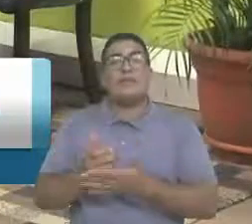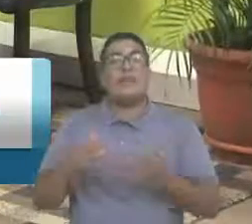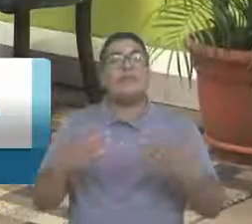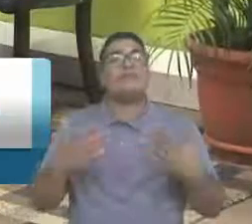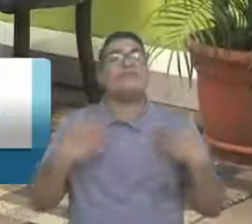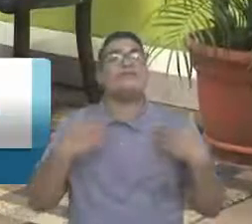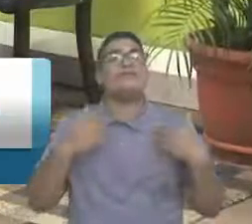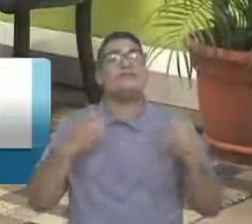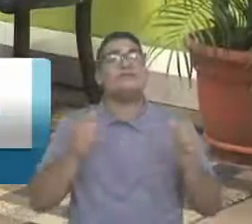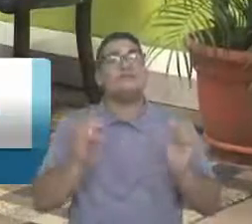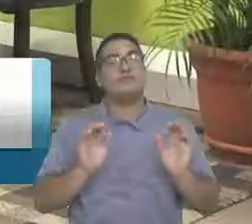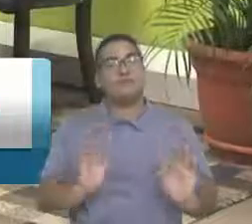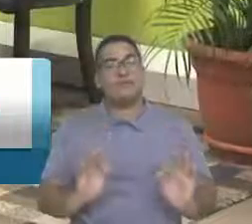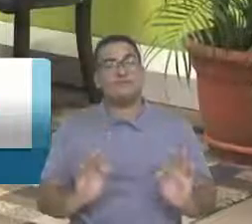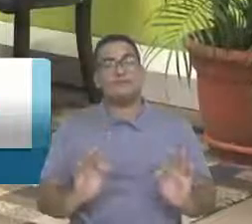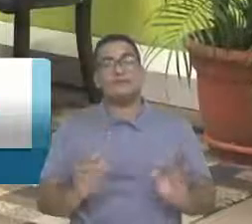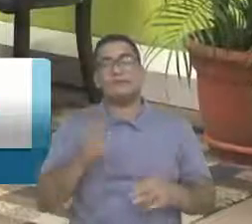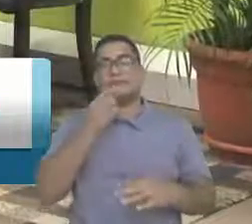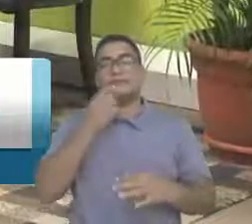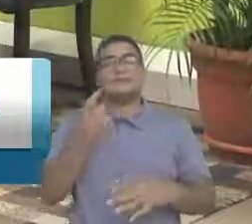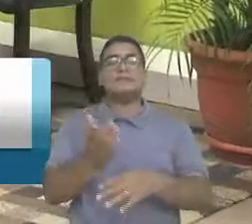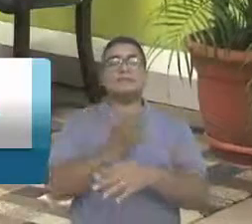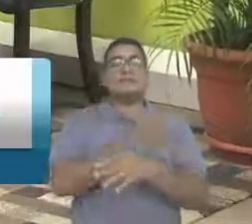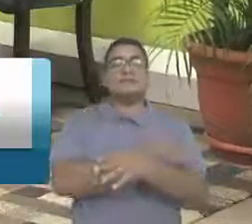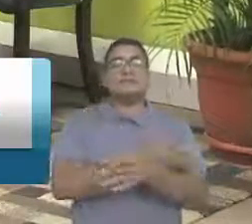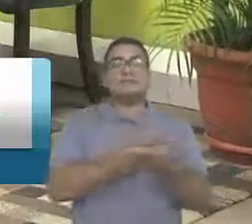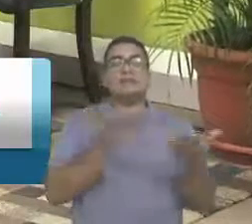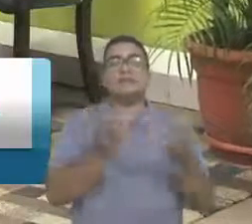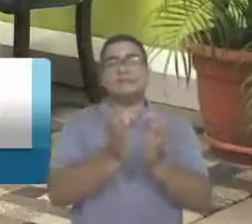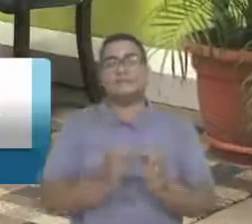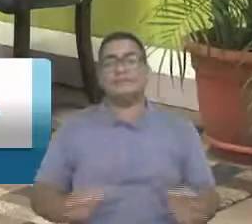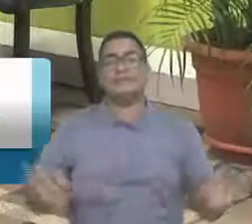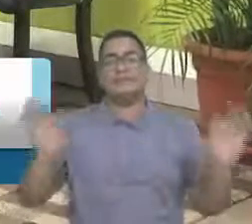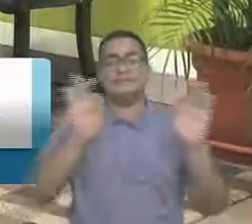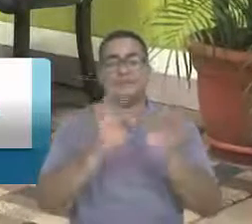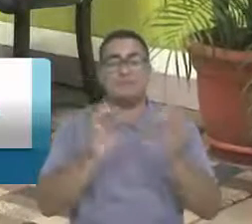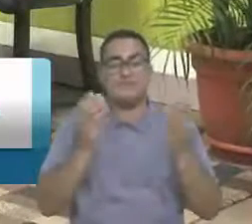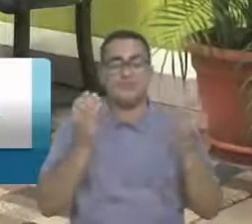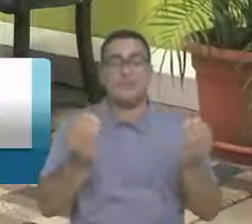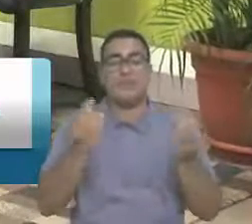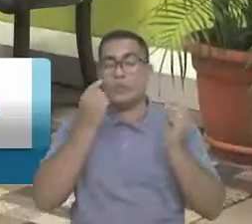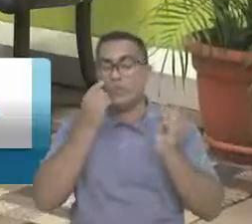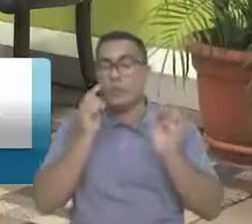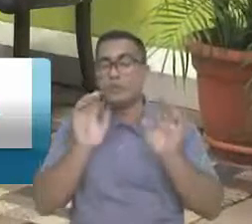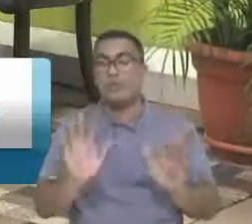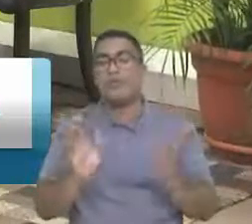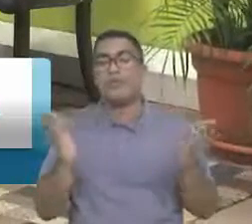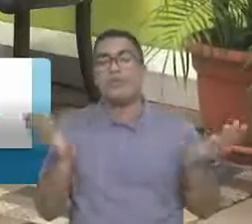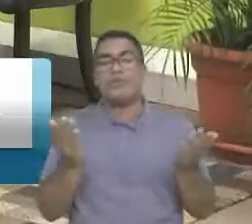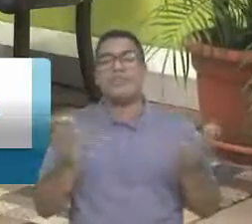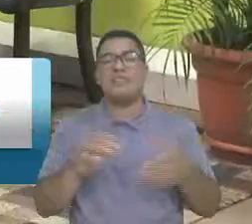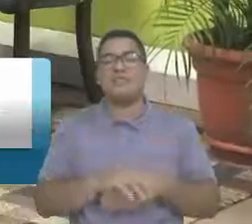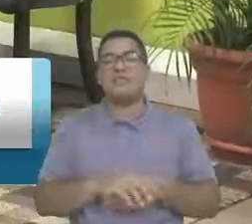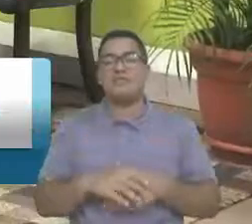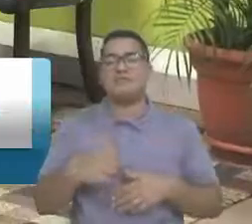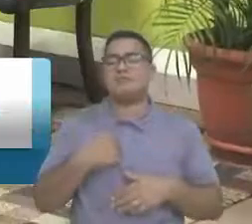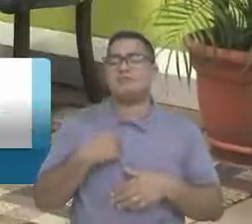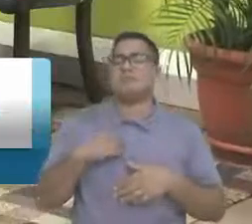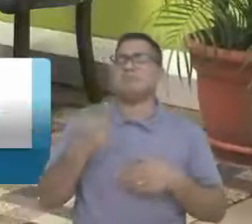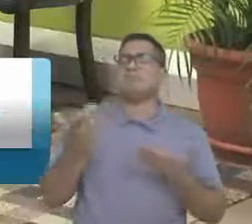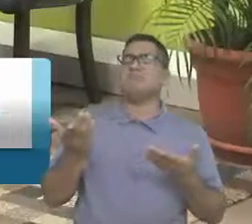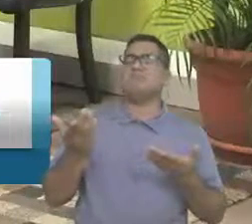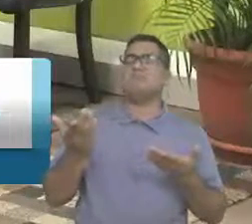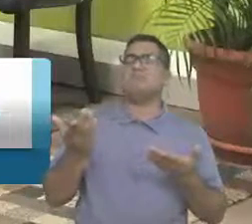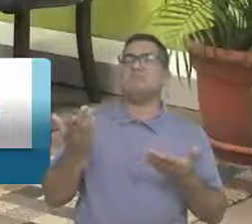partes. Como te digo anteriormente, lo más importante es la prevención. Y me llamó mucho la atención el nombre